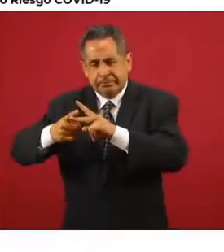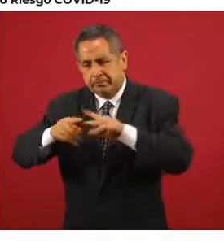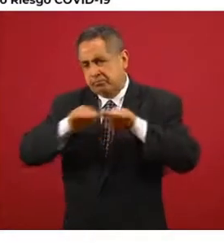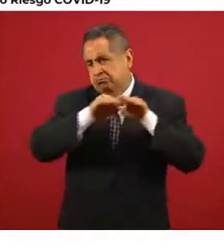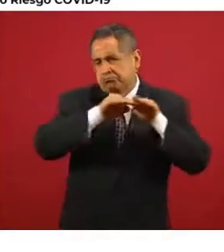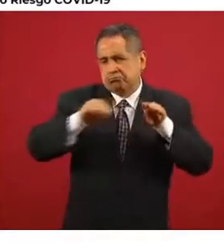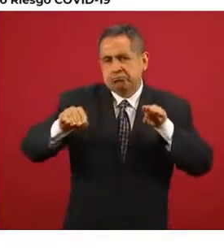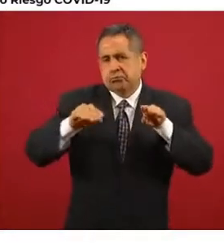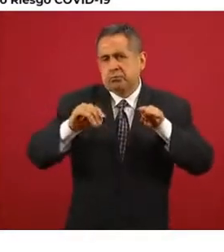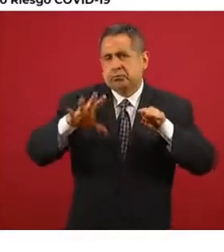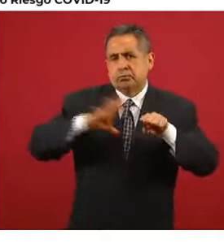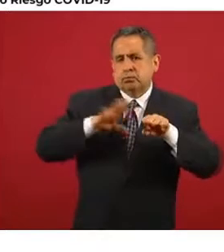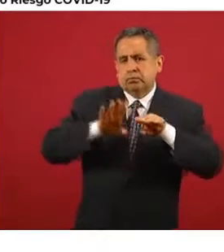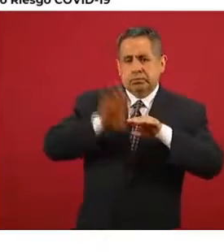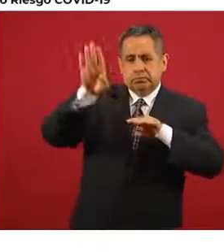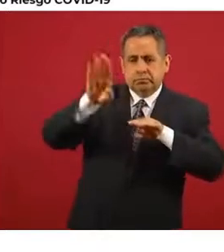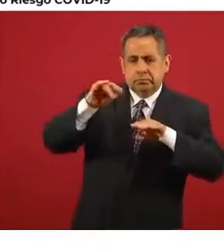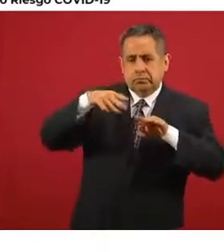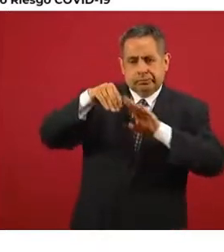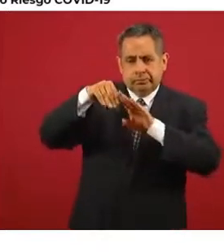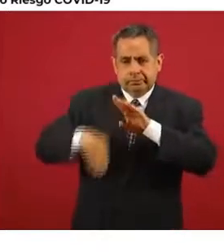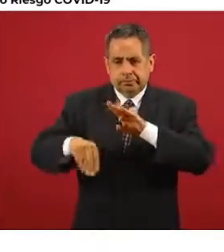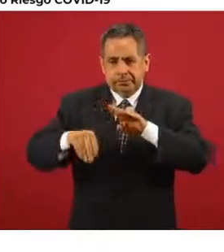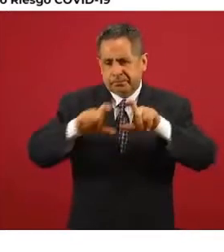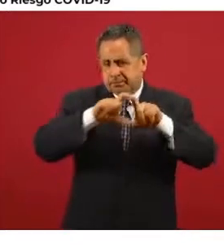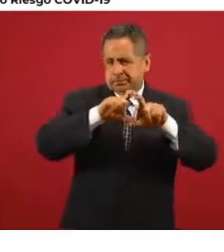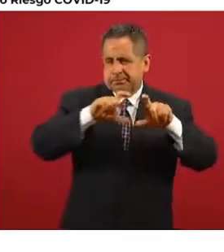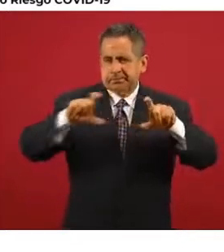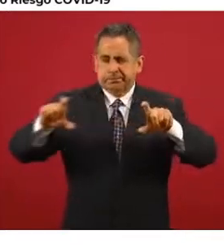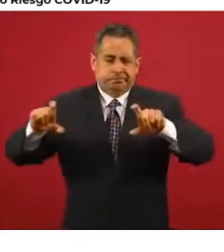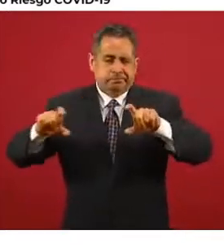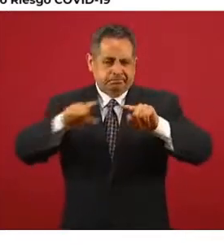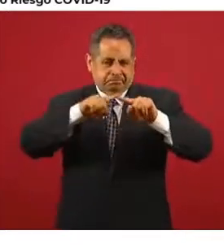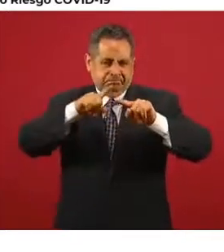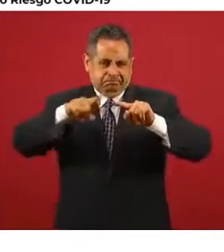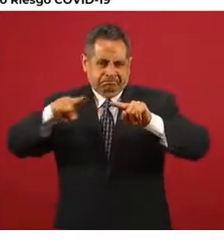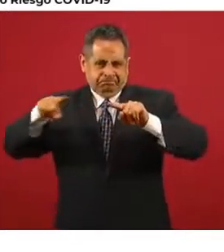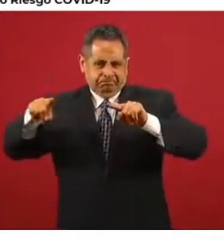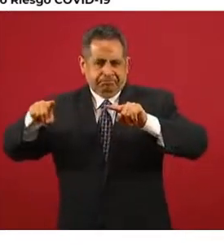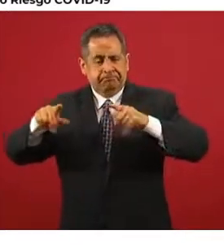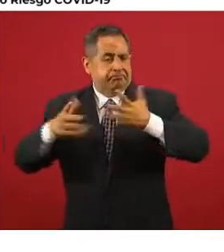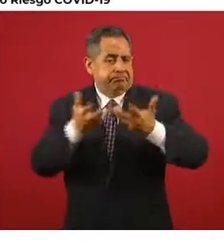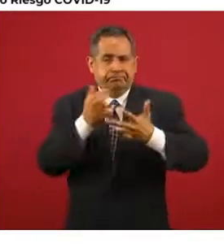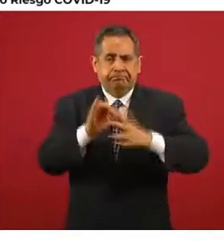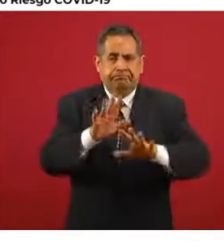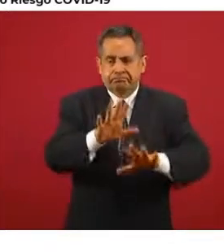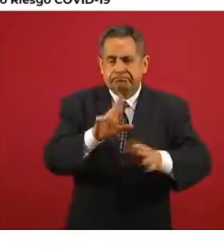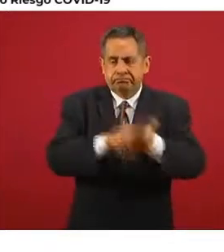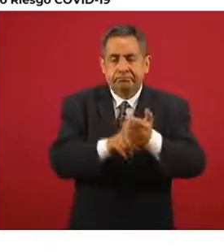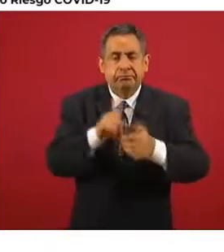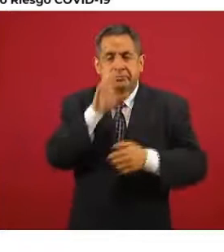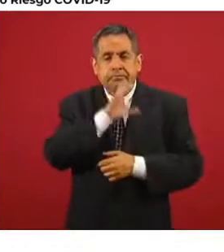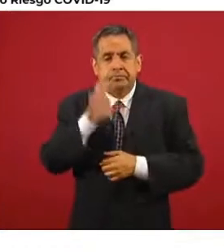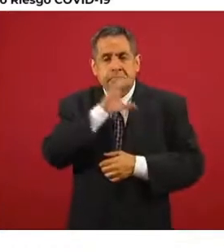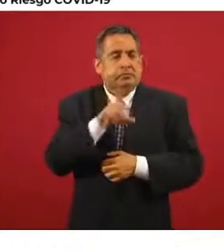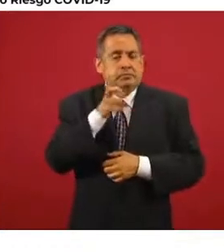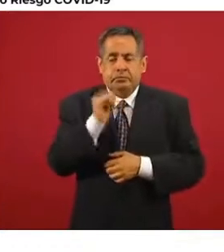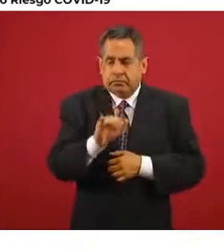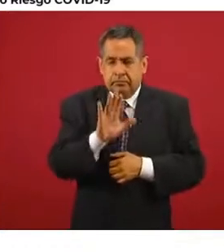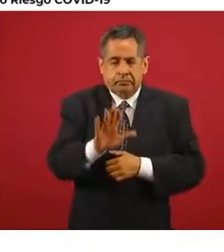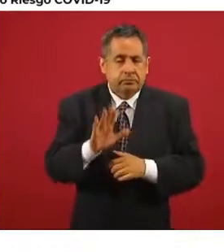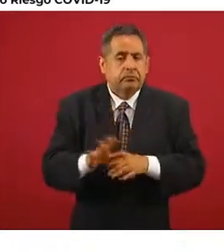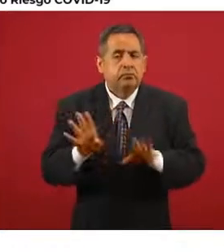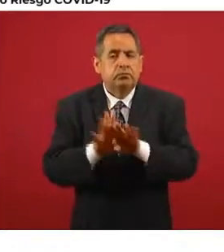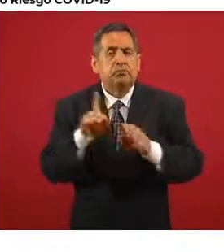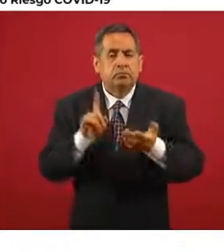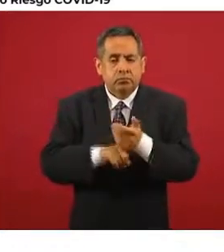subidas y bajadas, tenemos esto. Entonces, no hay un cambio sustantivo en la transmisión de Aguascalientes, se